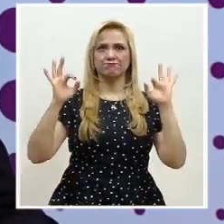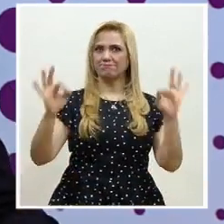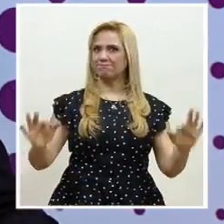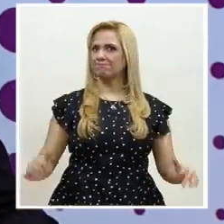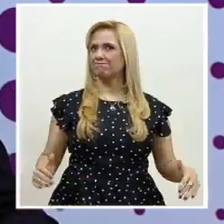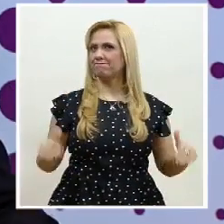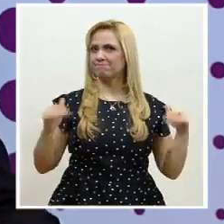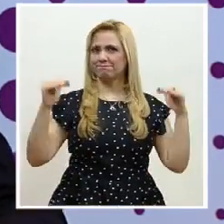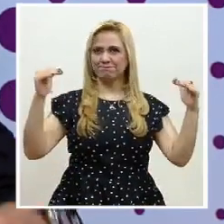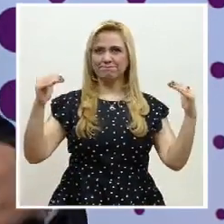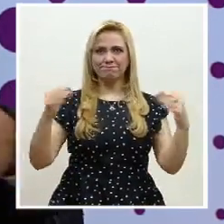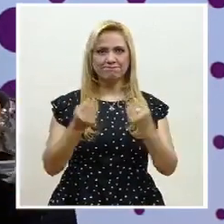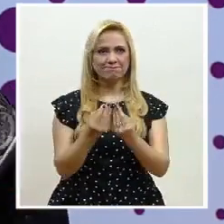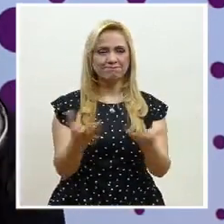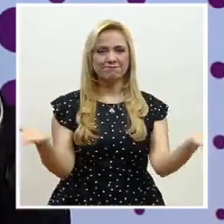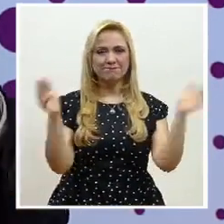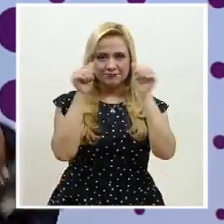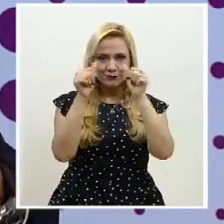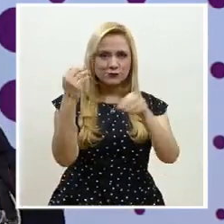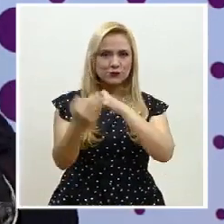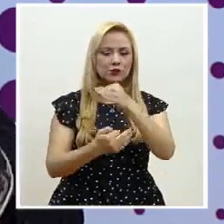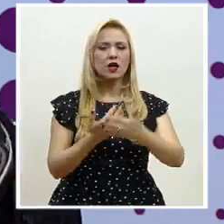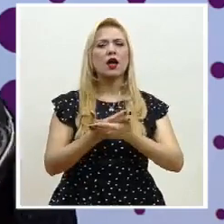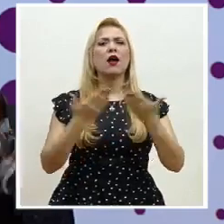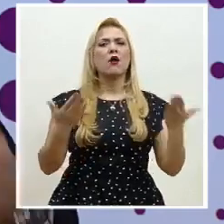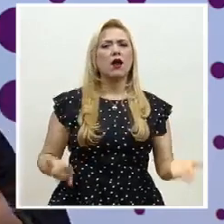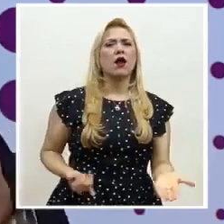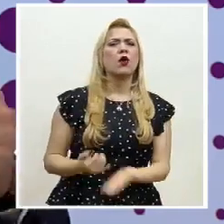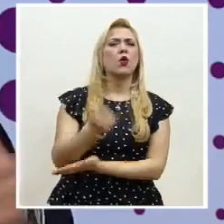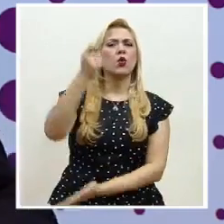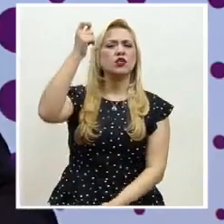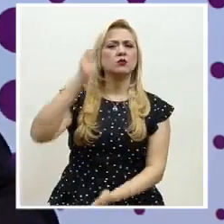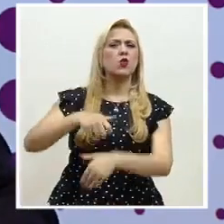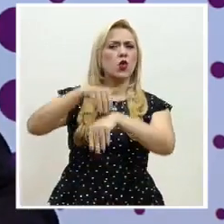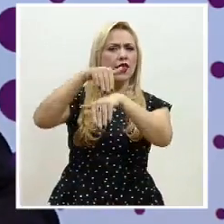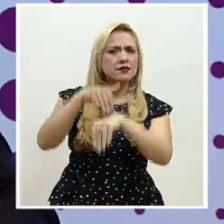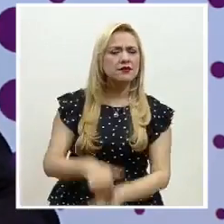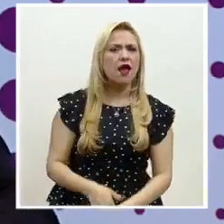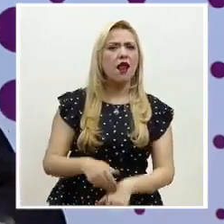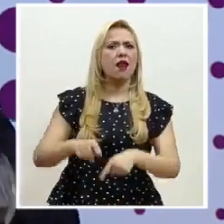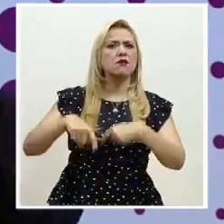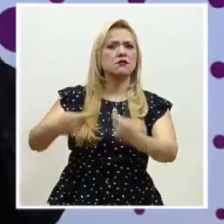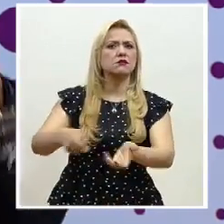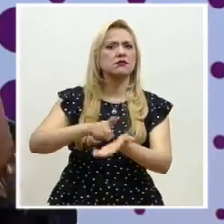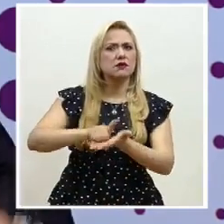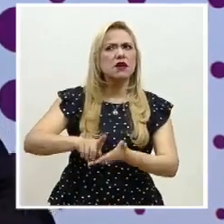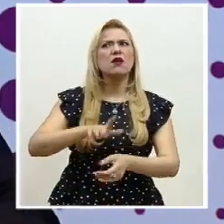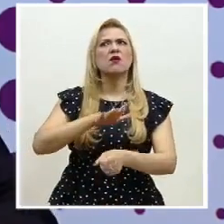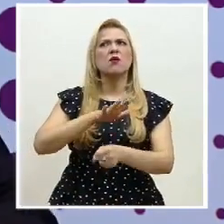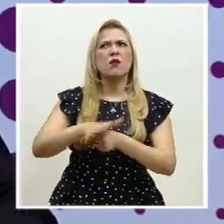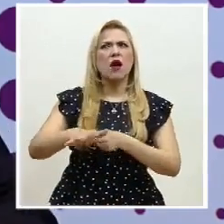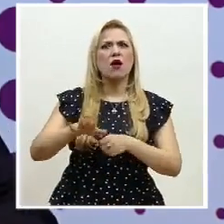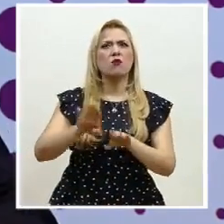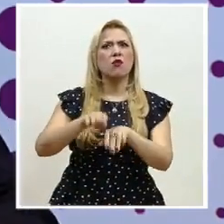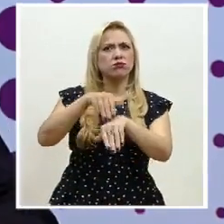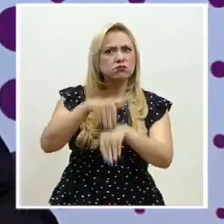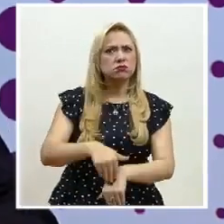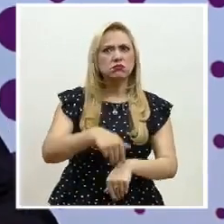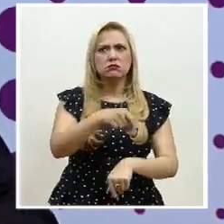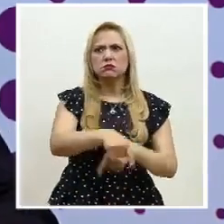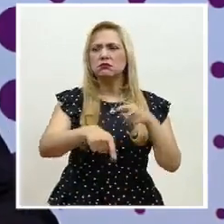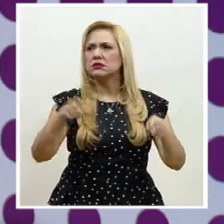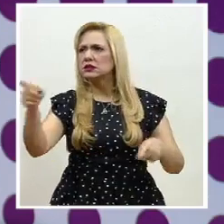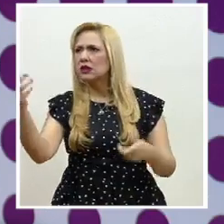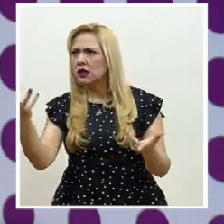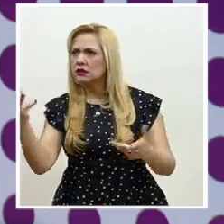Entonces, ¿en qué líneas jurisprudenciales o sentencias has trabajado o han trabajado desde la ponencia en la que tú